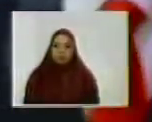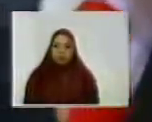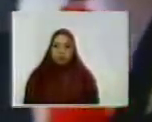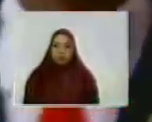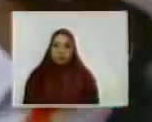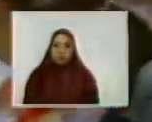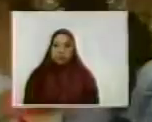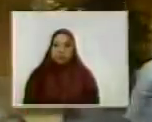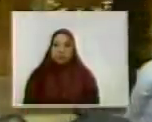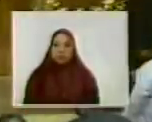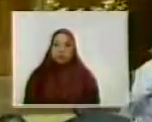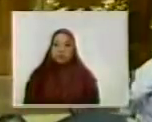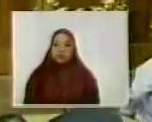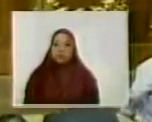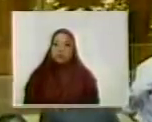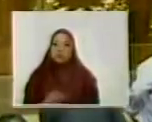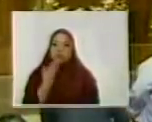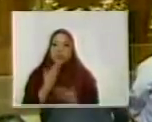Muchas gracias.